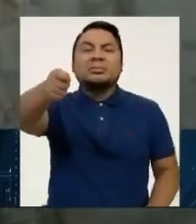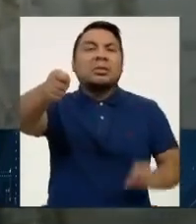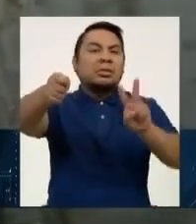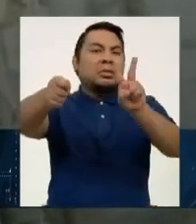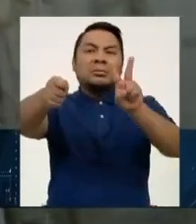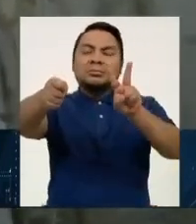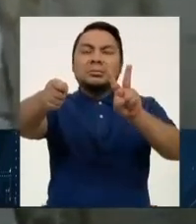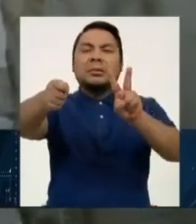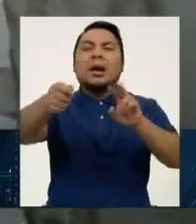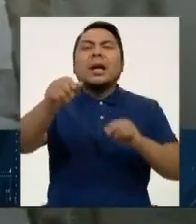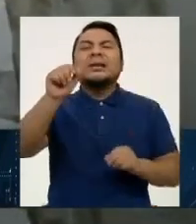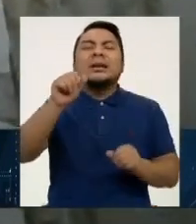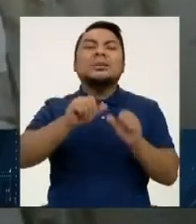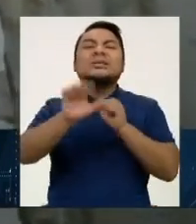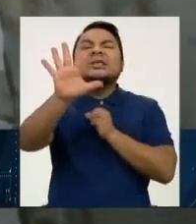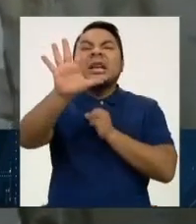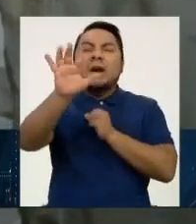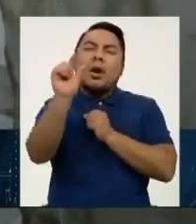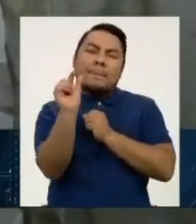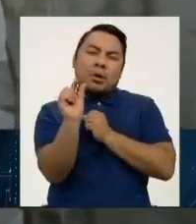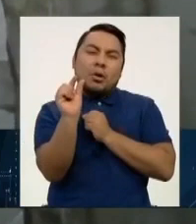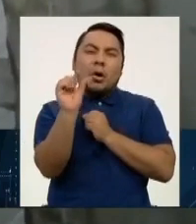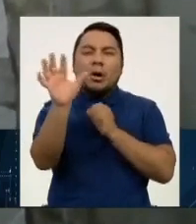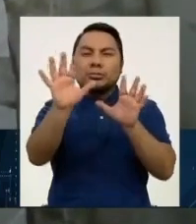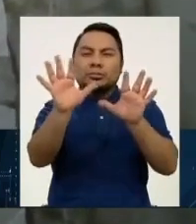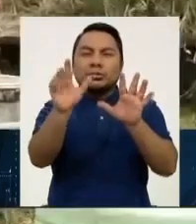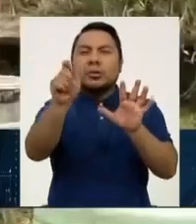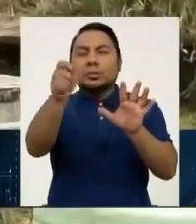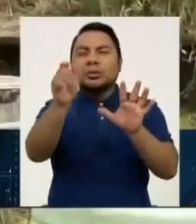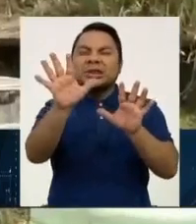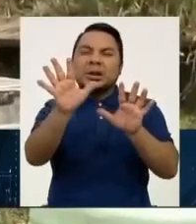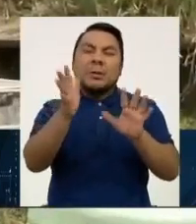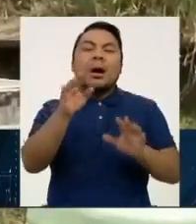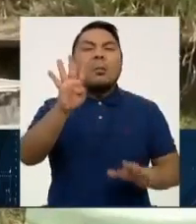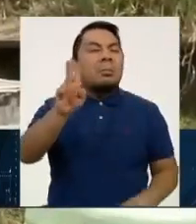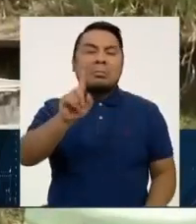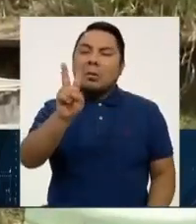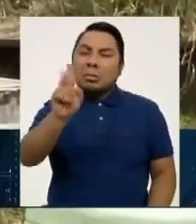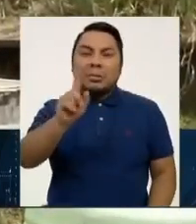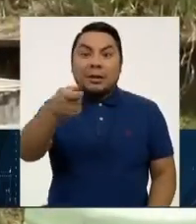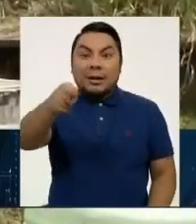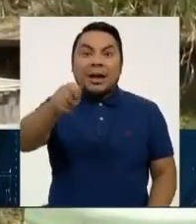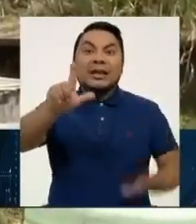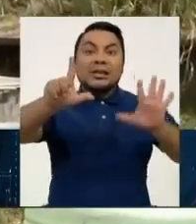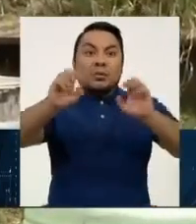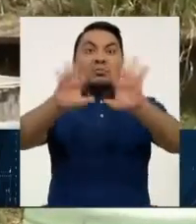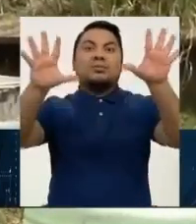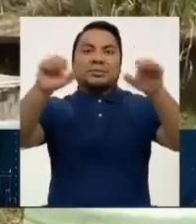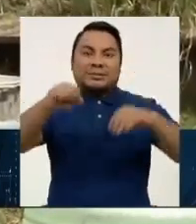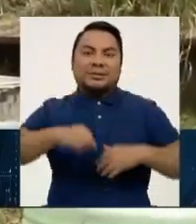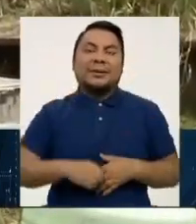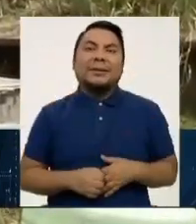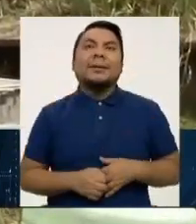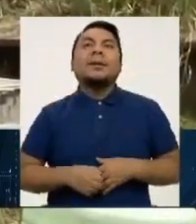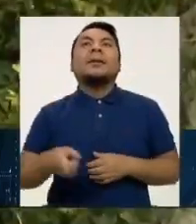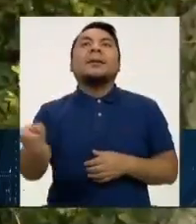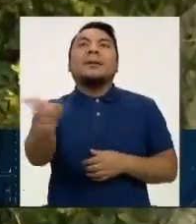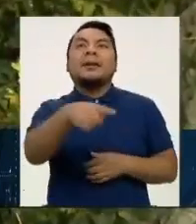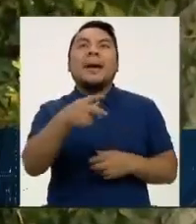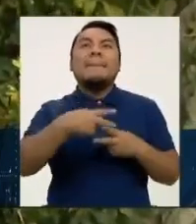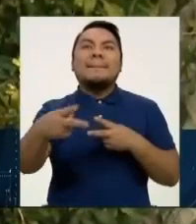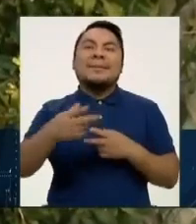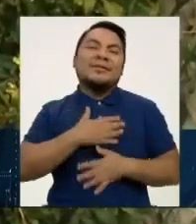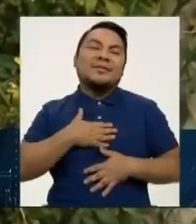Después Panamericana también, pero no da una buena imagen. Otra de las vecinas también mostró su felicidad por esta oportunidad.